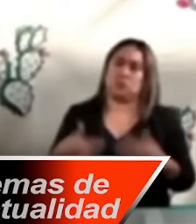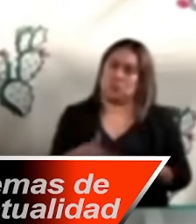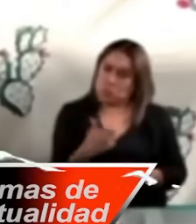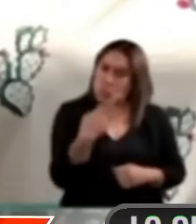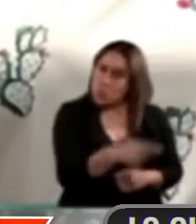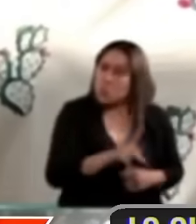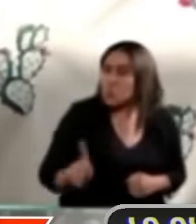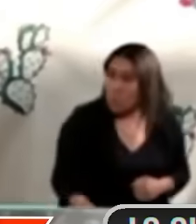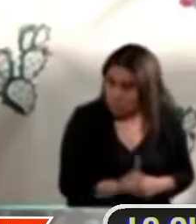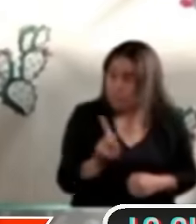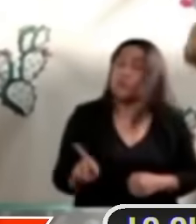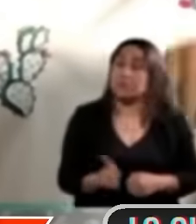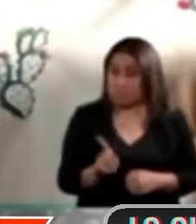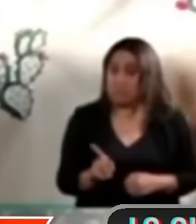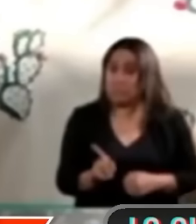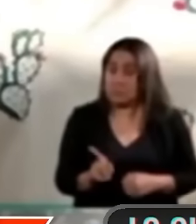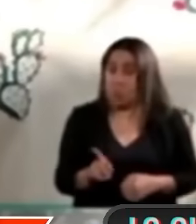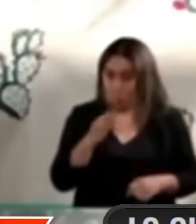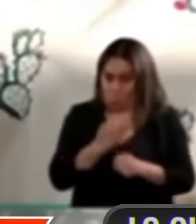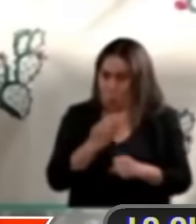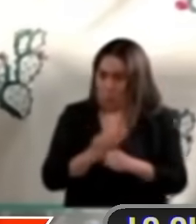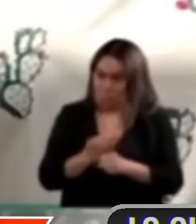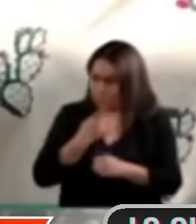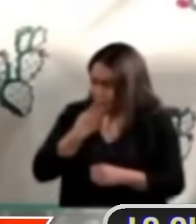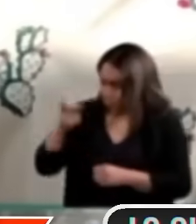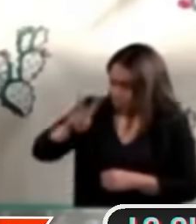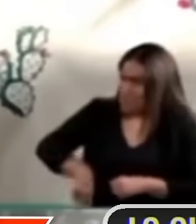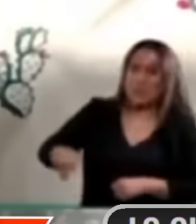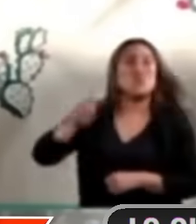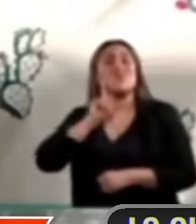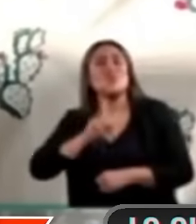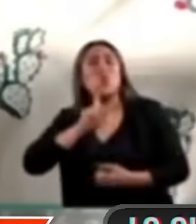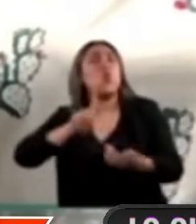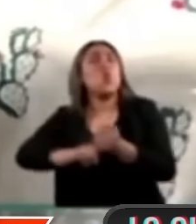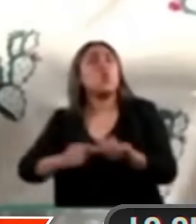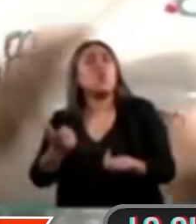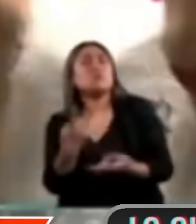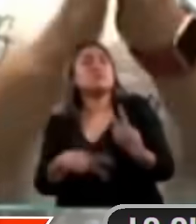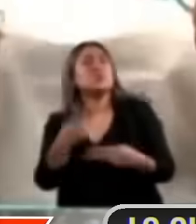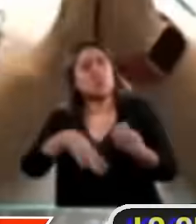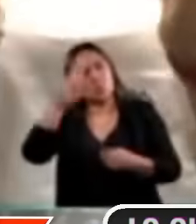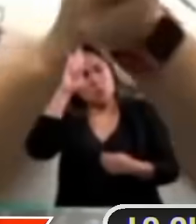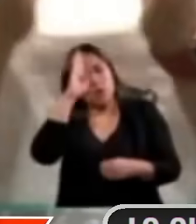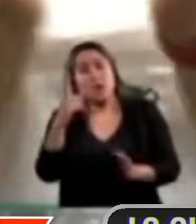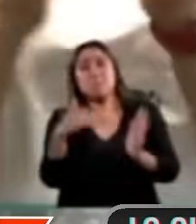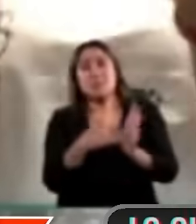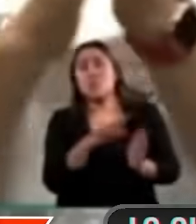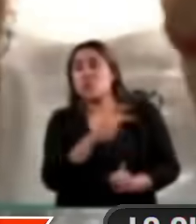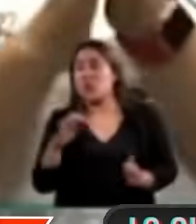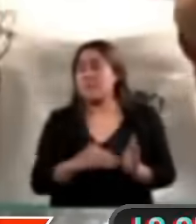Si no, quien lo diga, quien me acaba de anteceder, cómo se enriqueció con más de